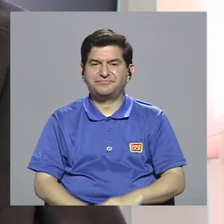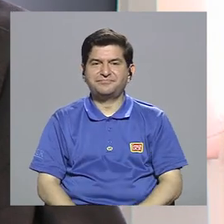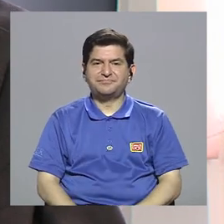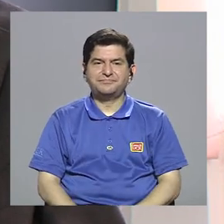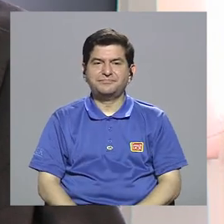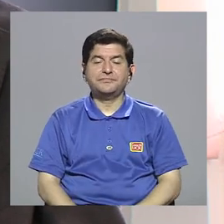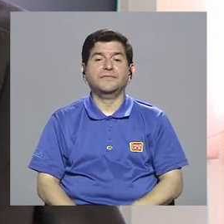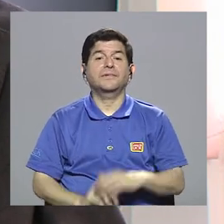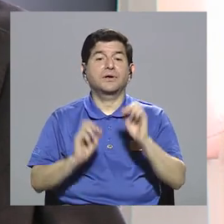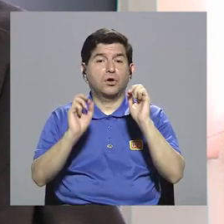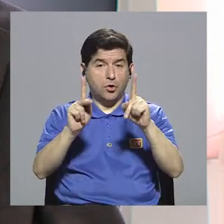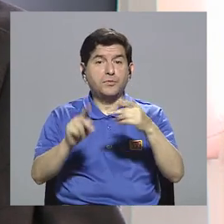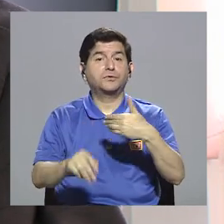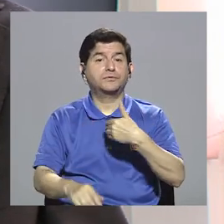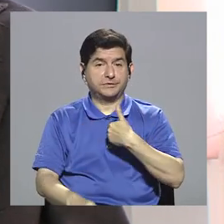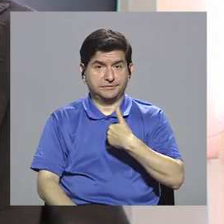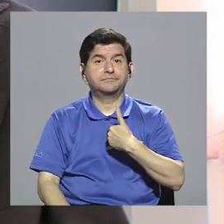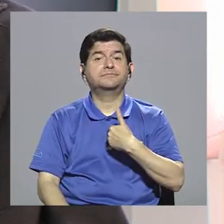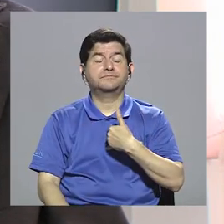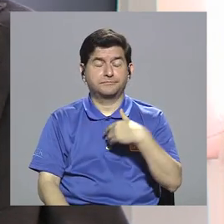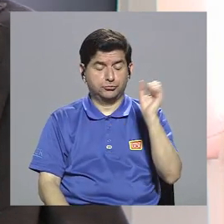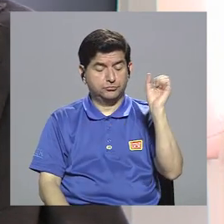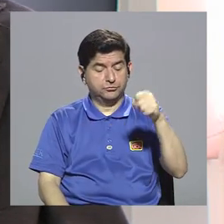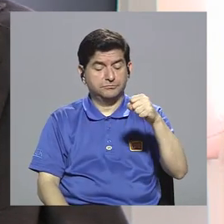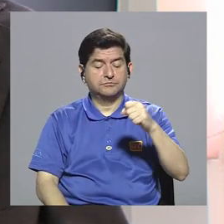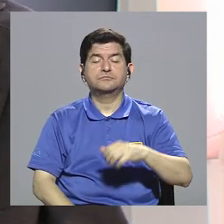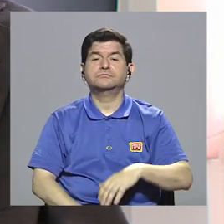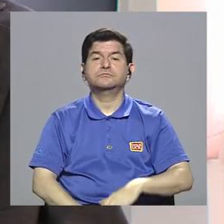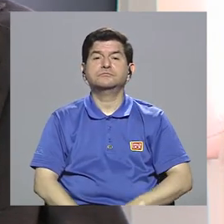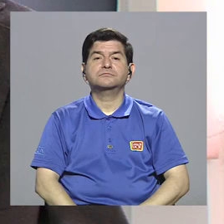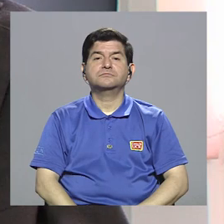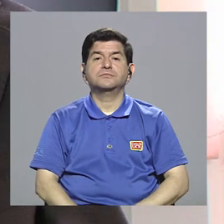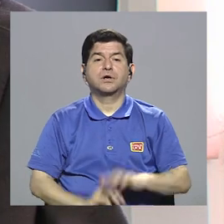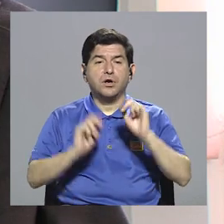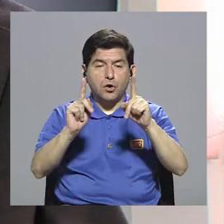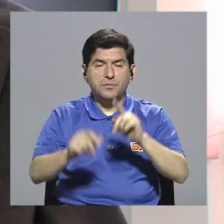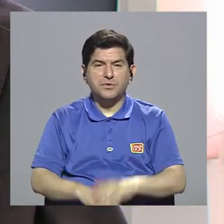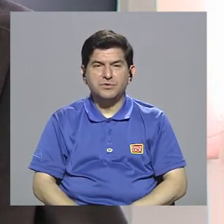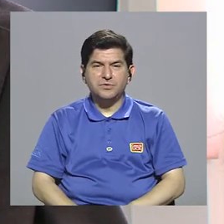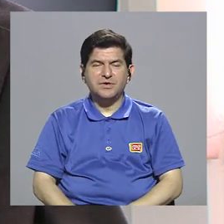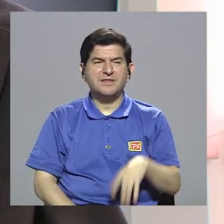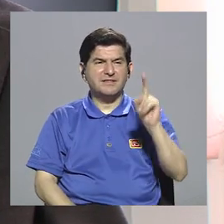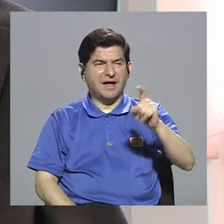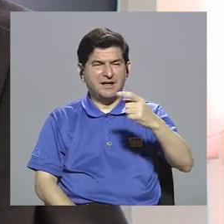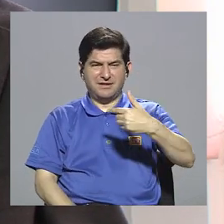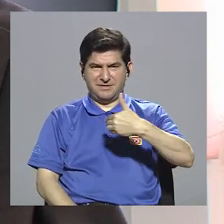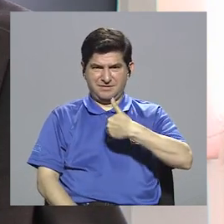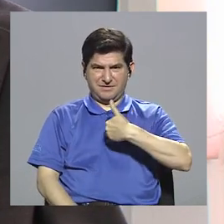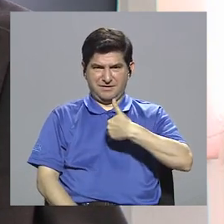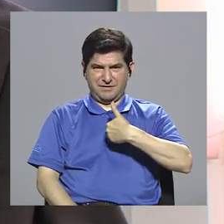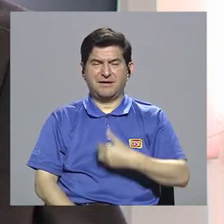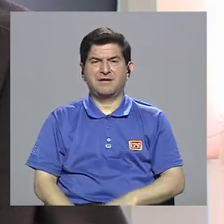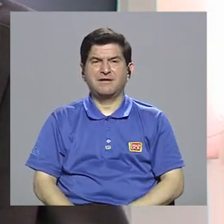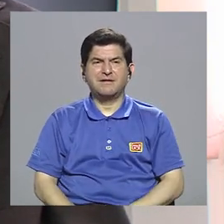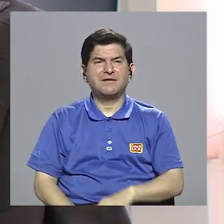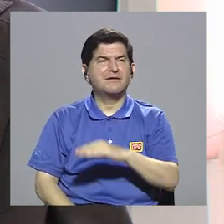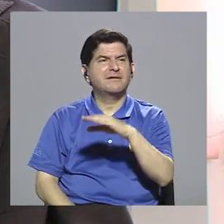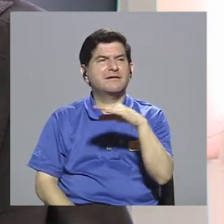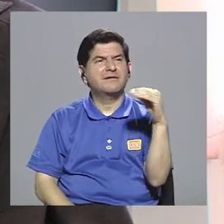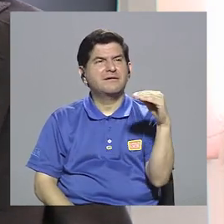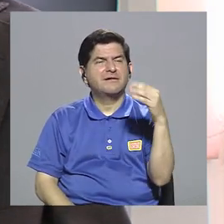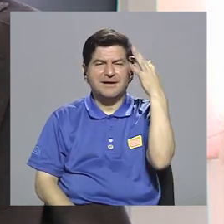es una oportunidad es una oportunidad de alinear nuestras necesidades como les decía de